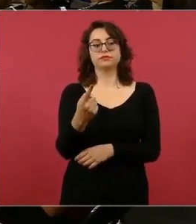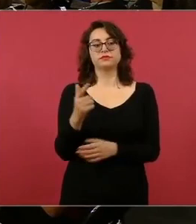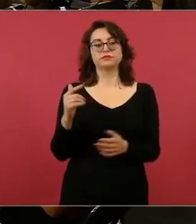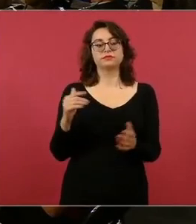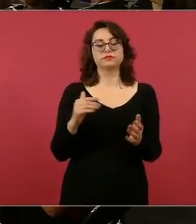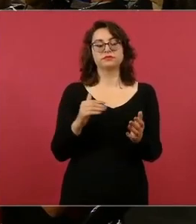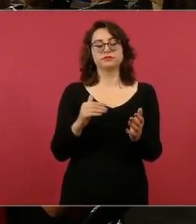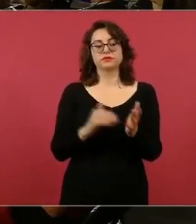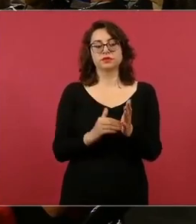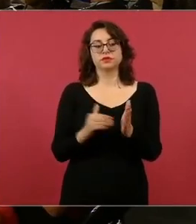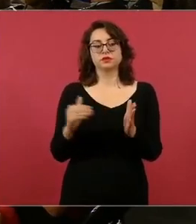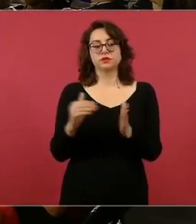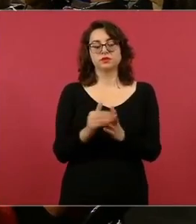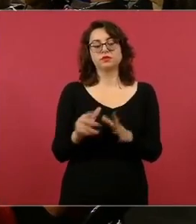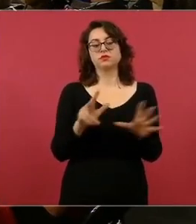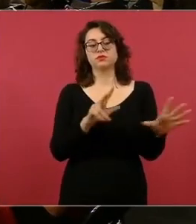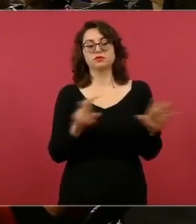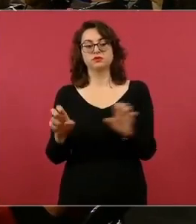21.862.000.